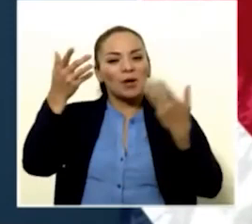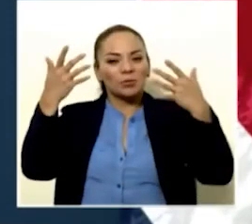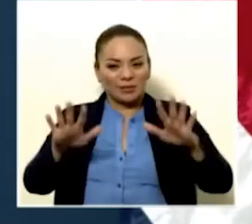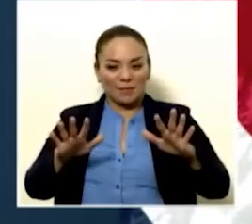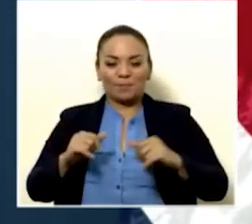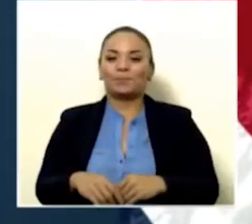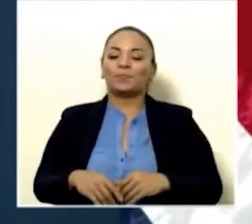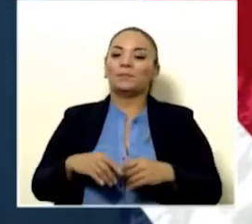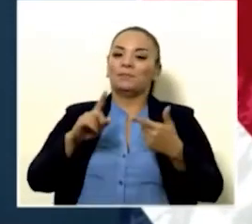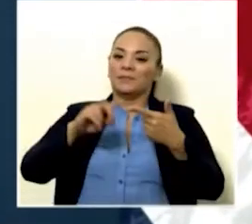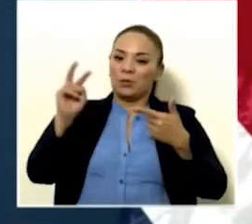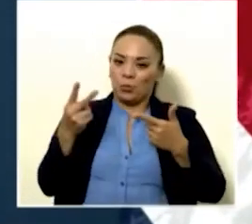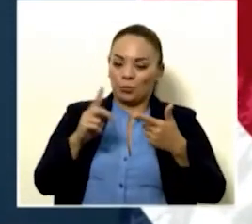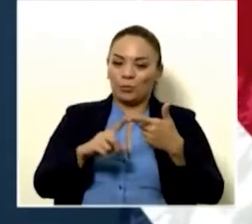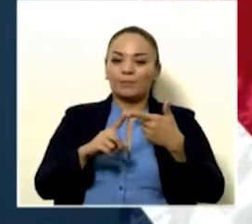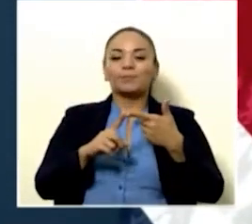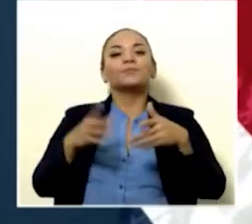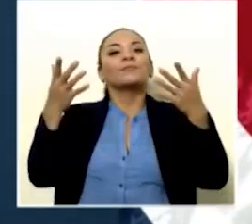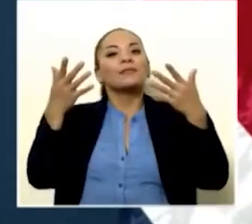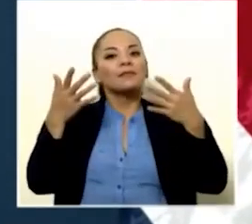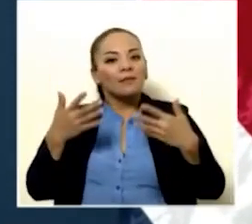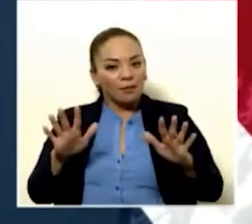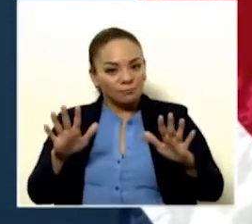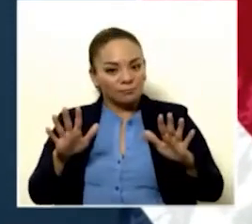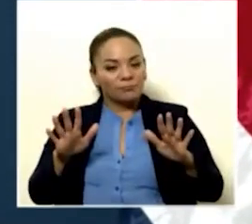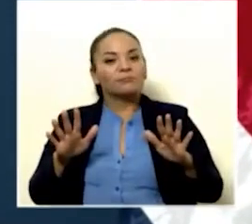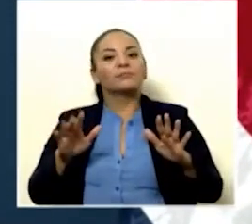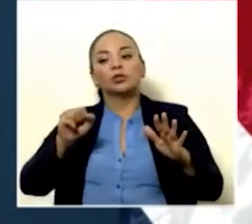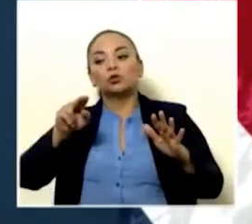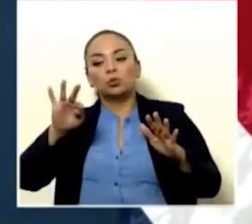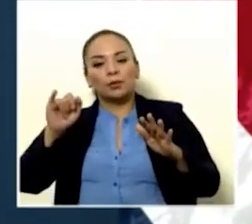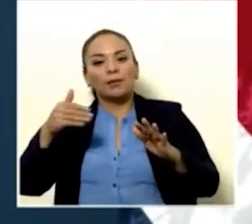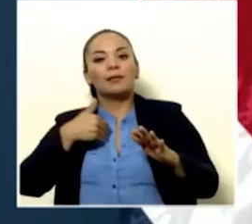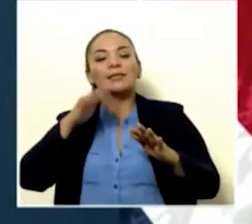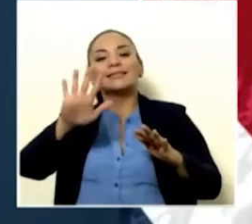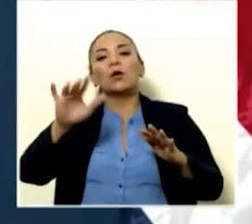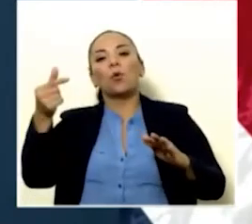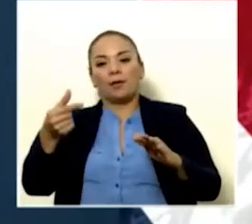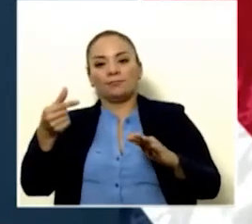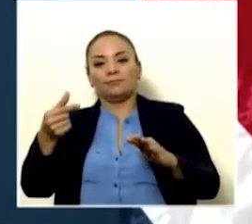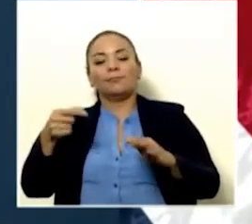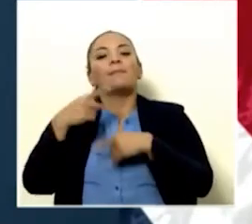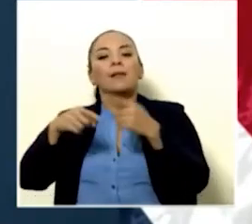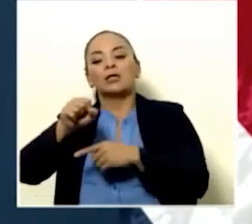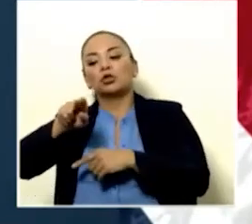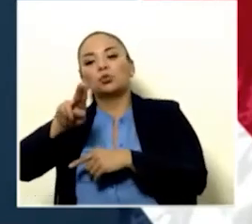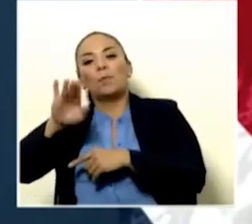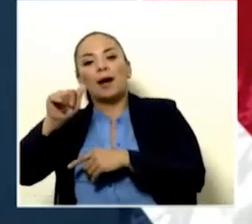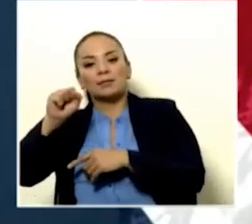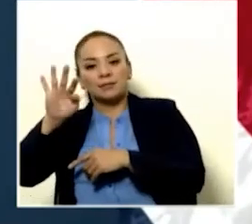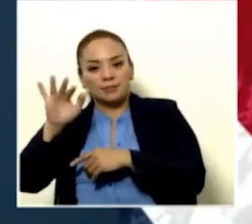eso. Segundo, ya está de nuevo con Sutel la 5G para ser subastada.